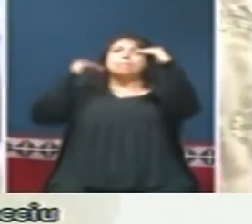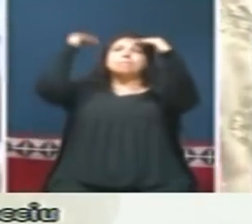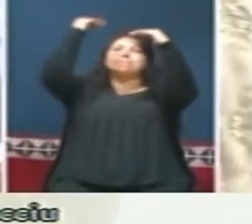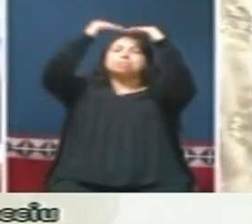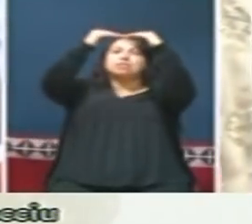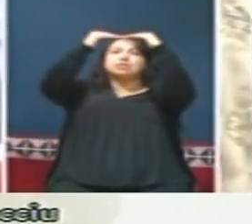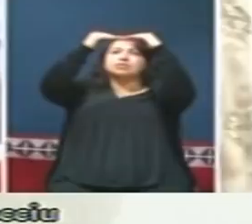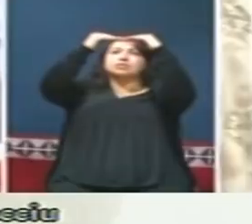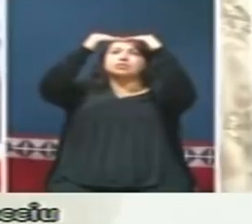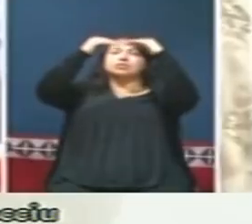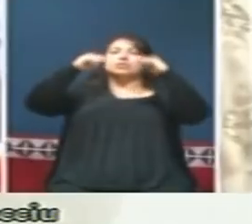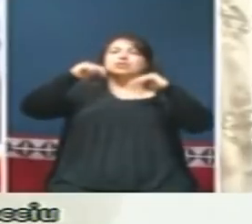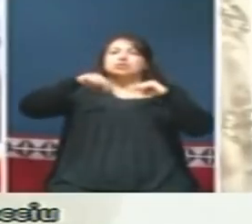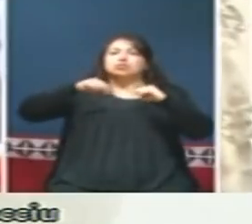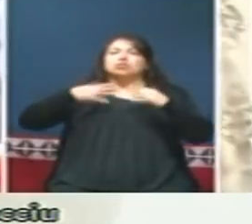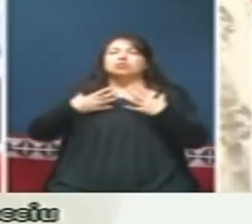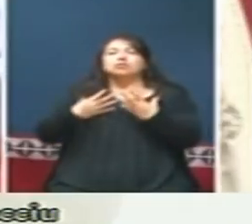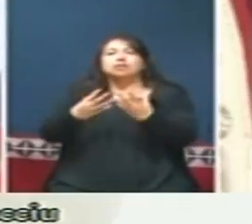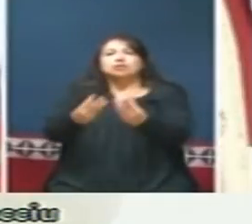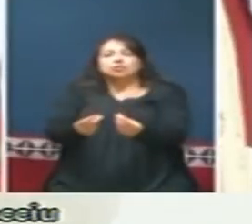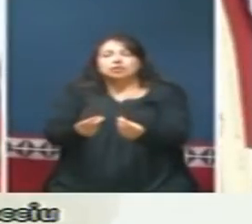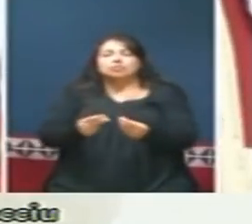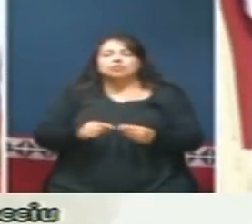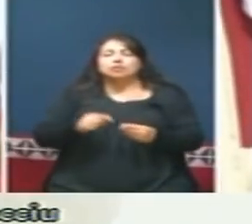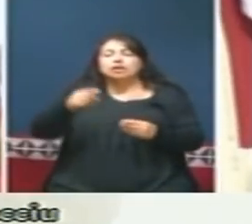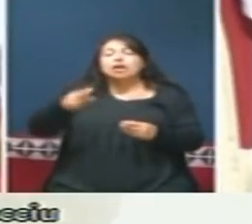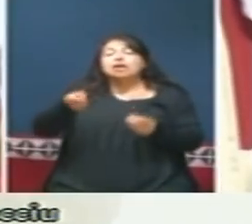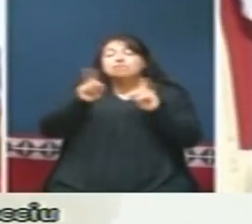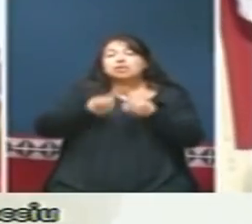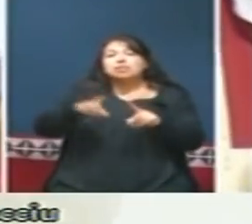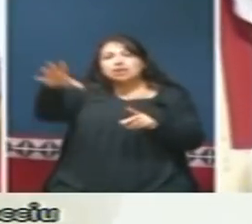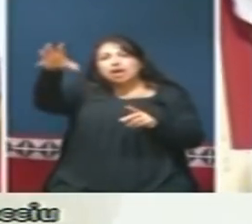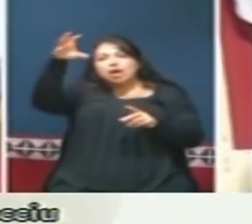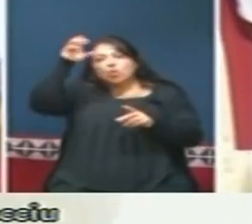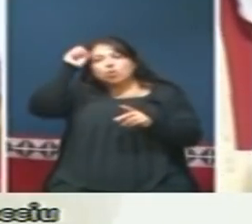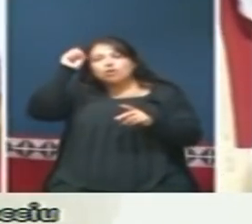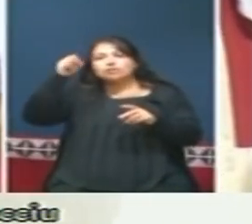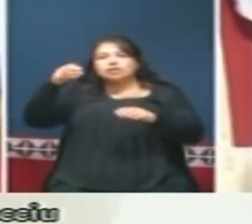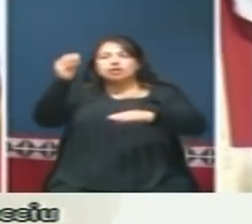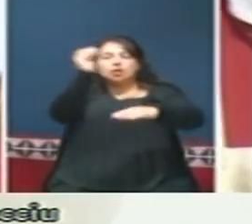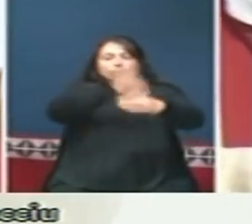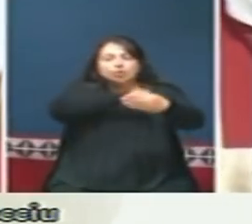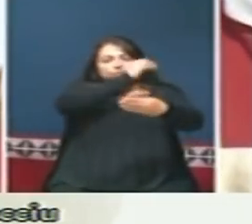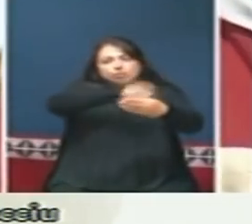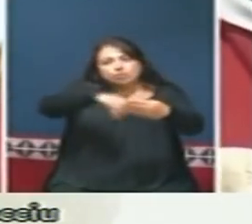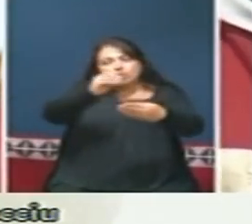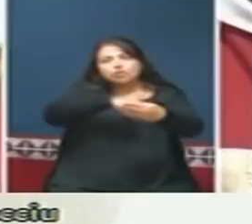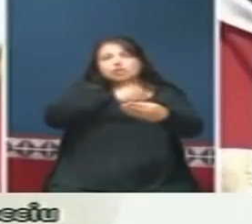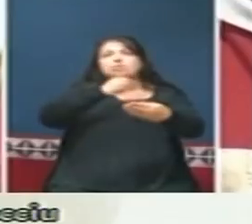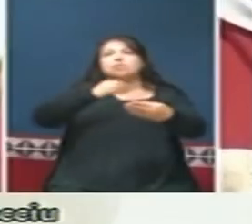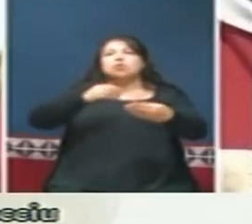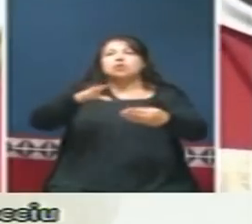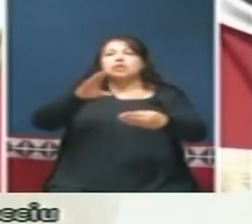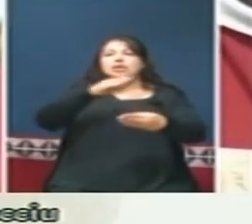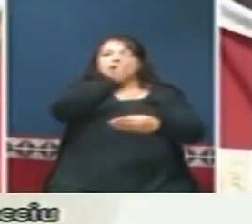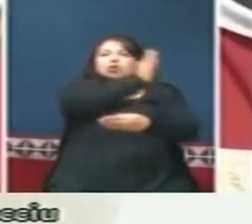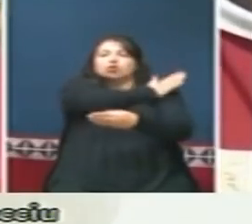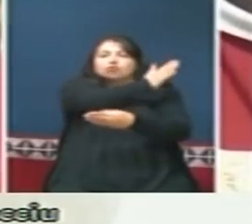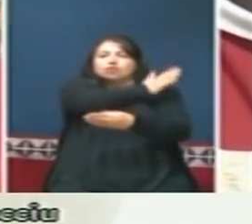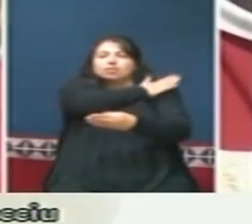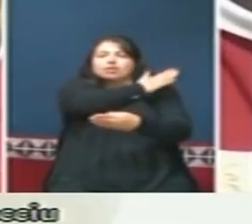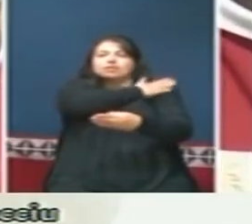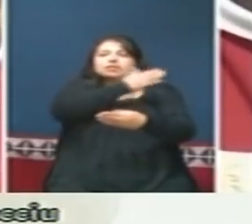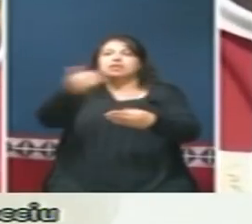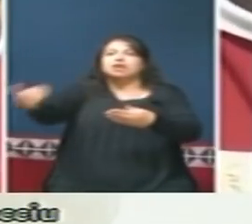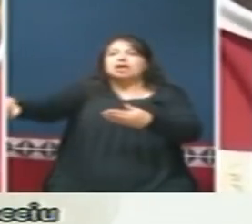Acuérdate también de nuestros hermanos que hoy, por medio del bautismo y de la confirmación, han entrado a